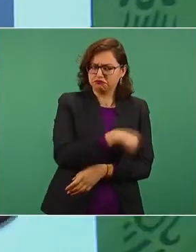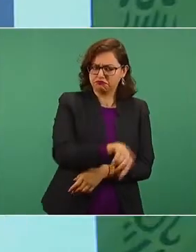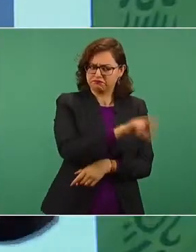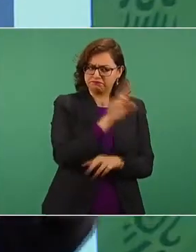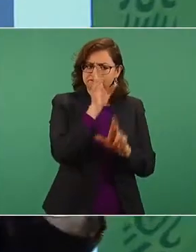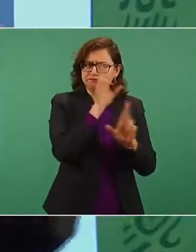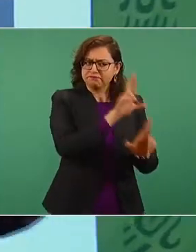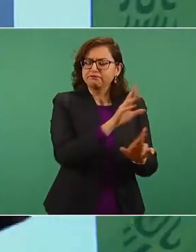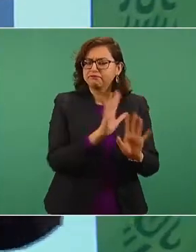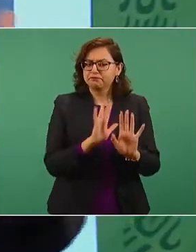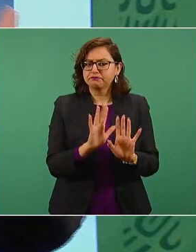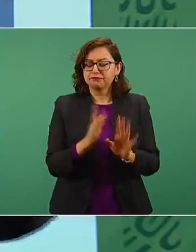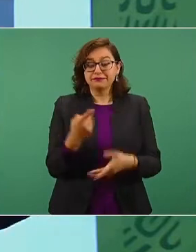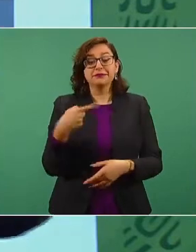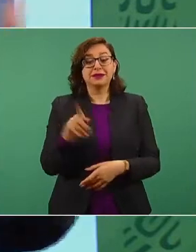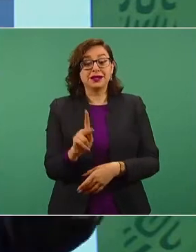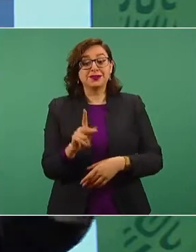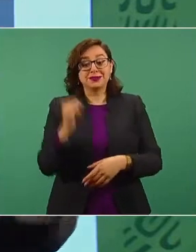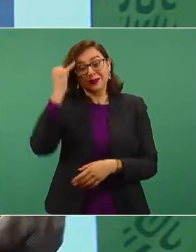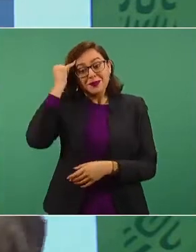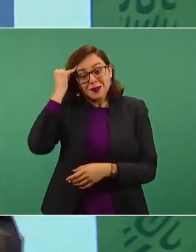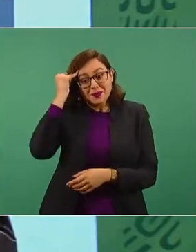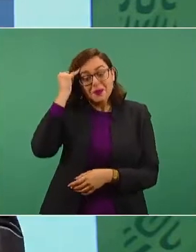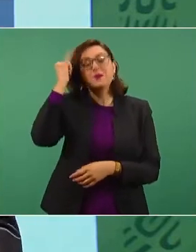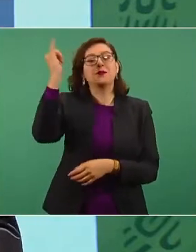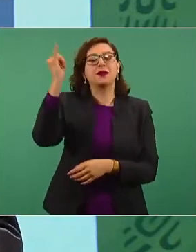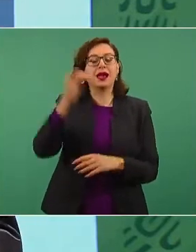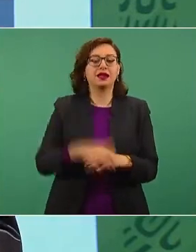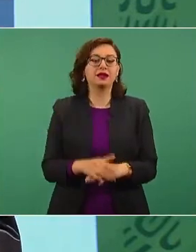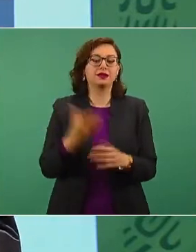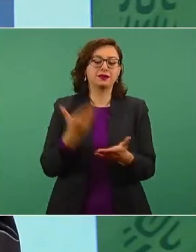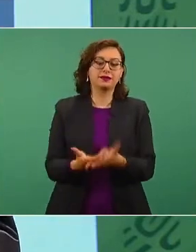Pero imagínense cuánto dinero recibían